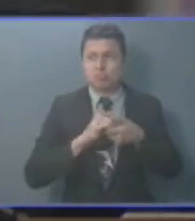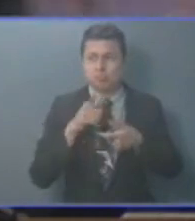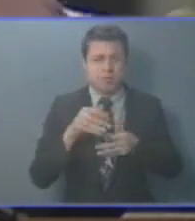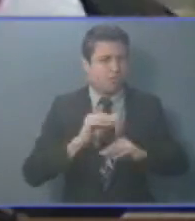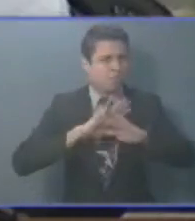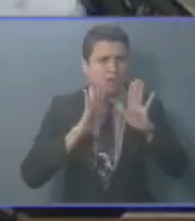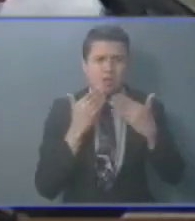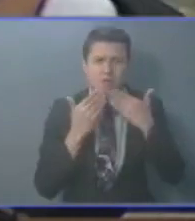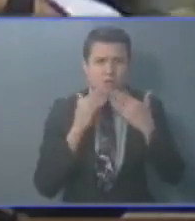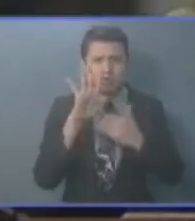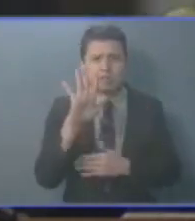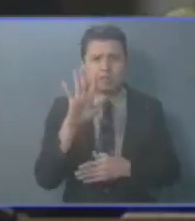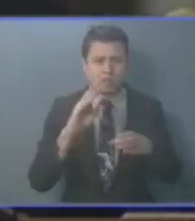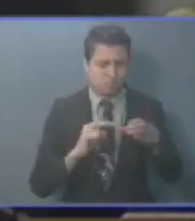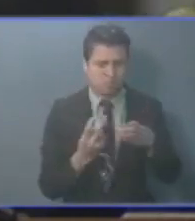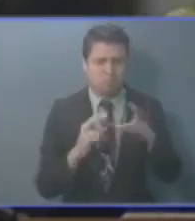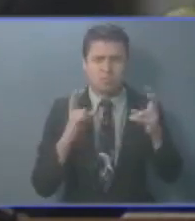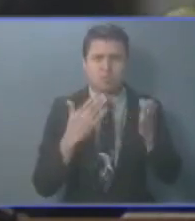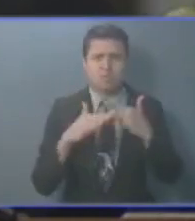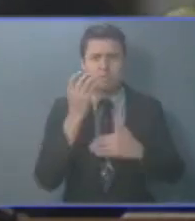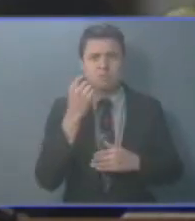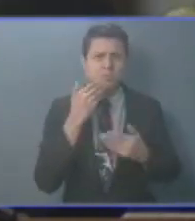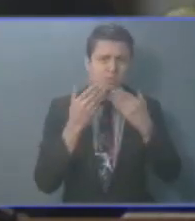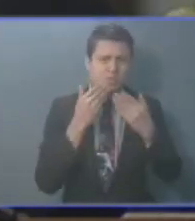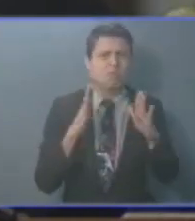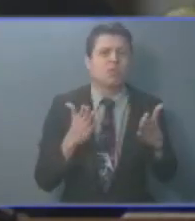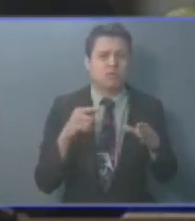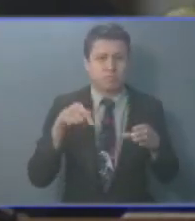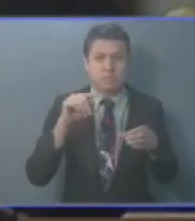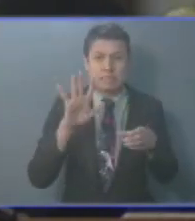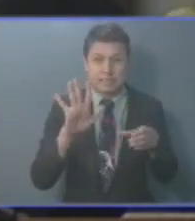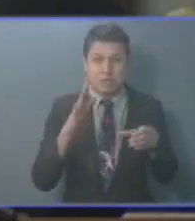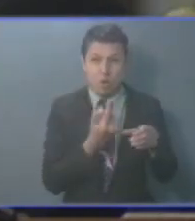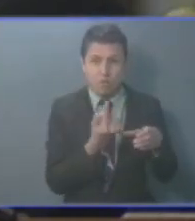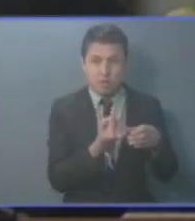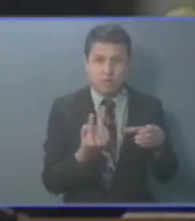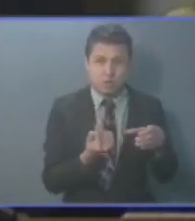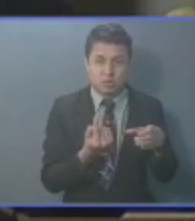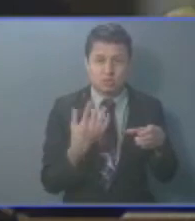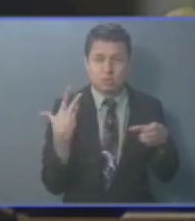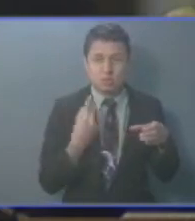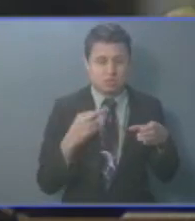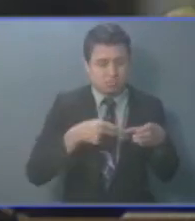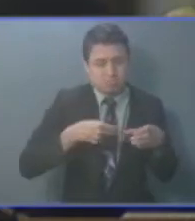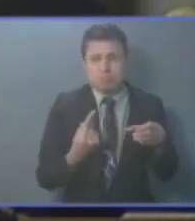fue lo que dijeron, los 5 aspectos más importantes por los que dijeron que estaban renunciando.